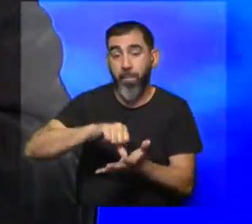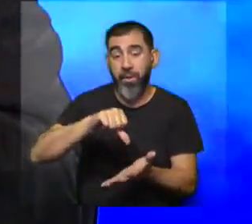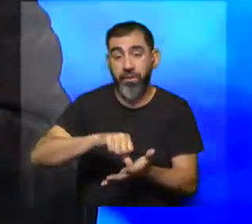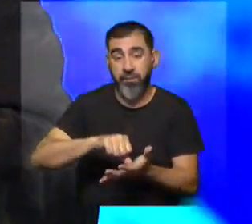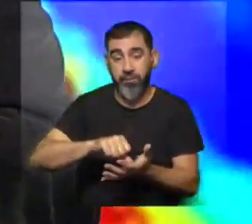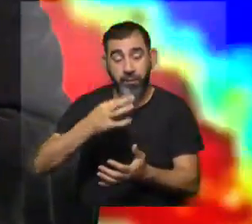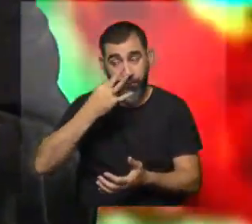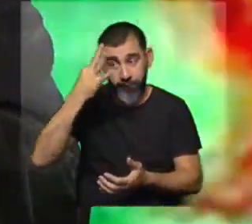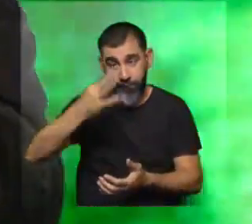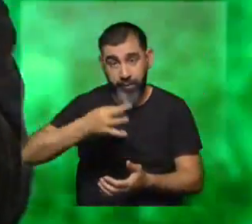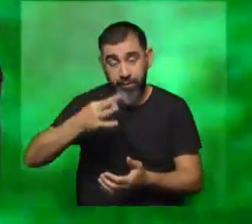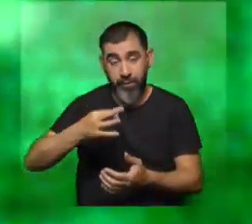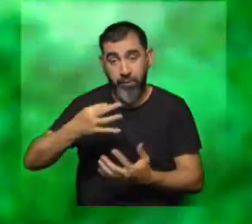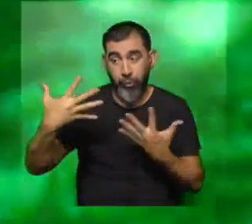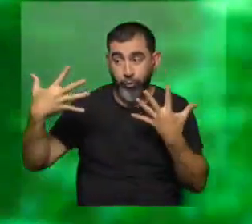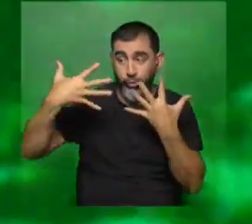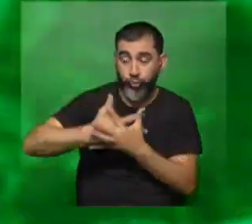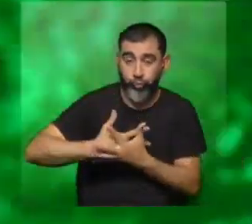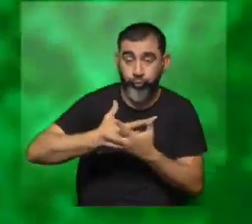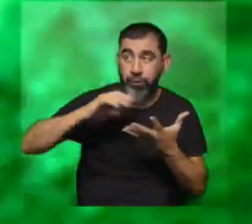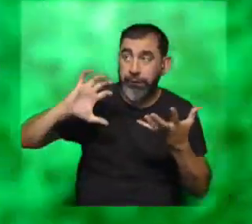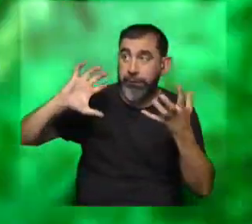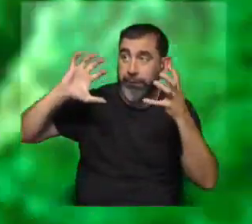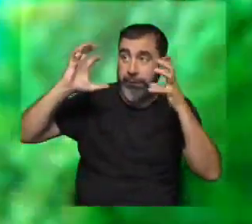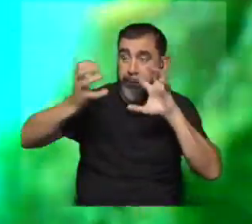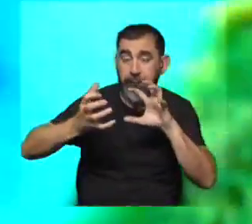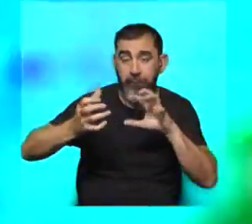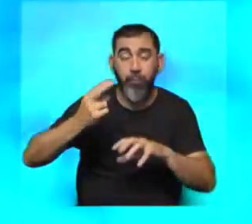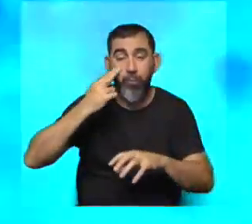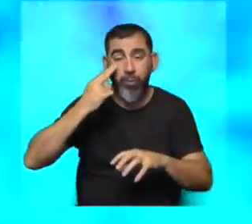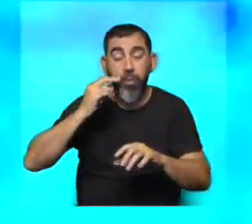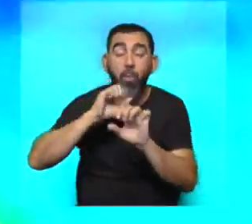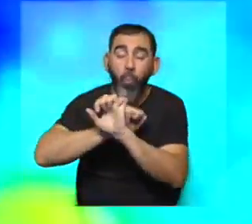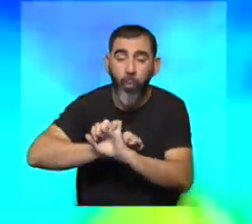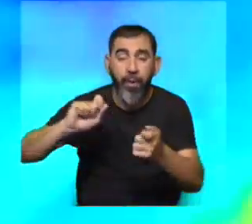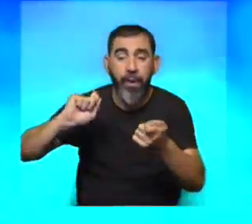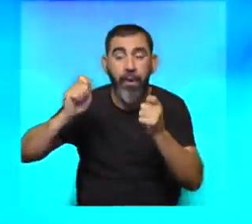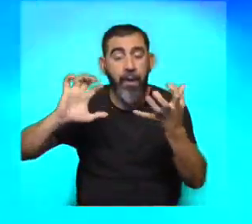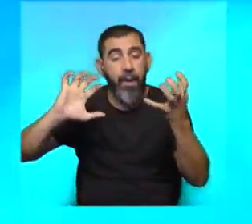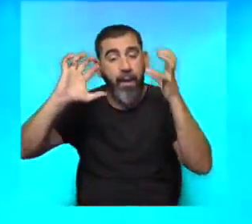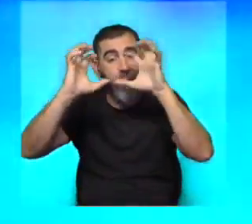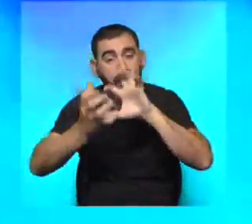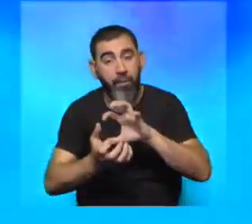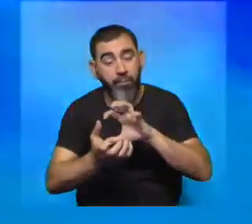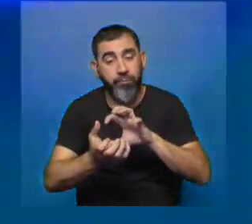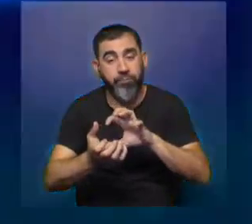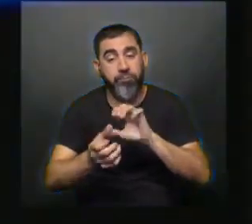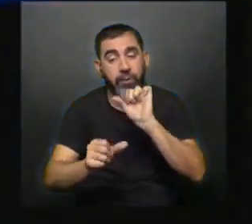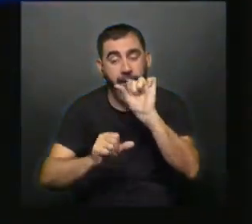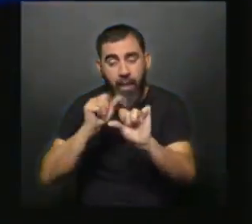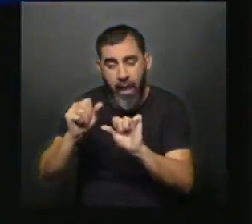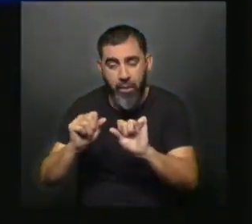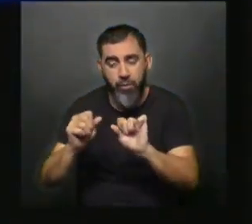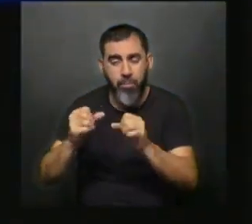realmente sufrió un evento climático que se puede asociar al cambio climático, tuvo daños y